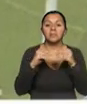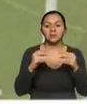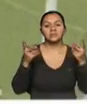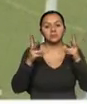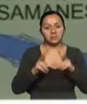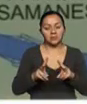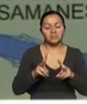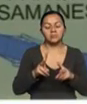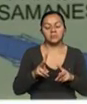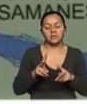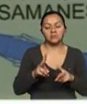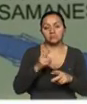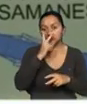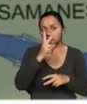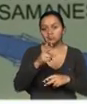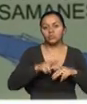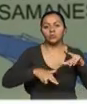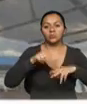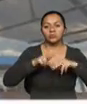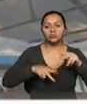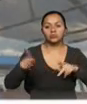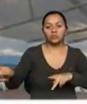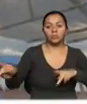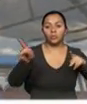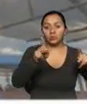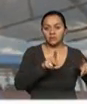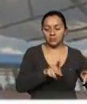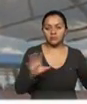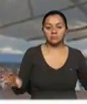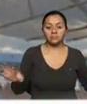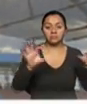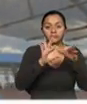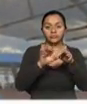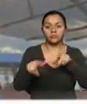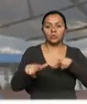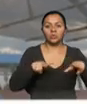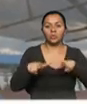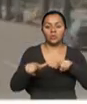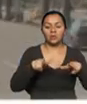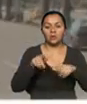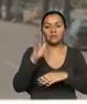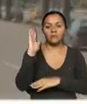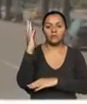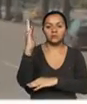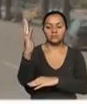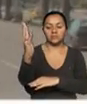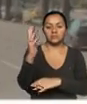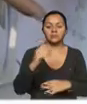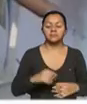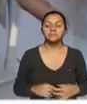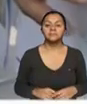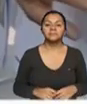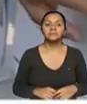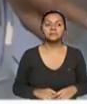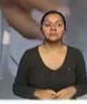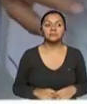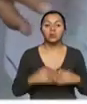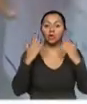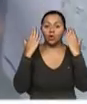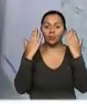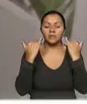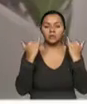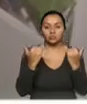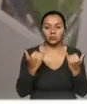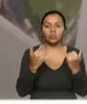tiene previsto construir un paso peatonal que conecte con la zona de reserva forestal Senderos. Estas obras